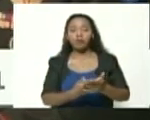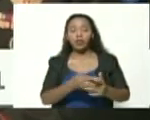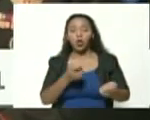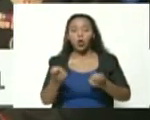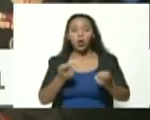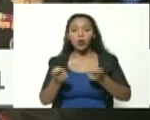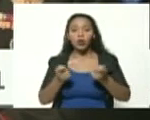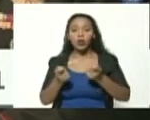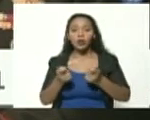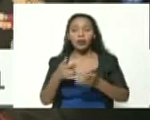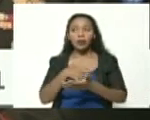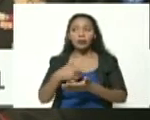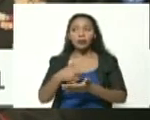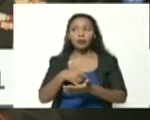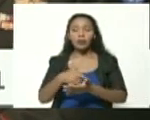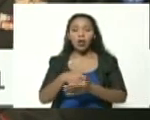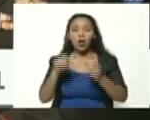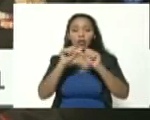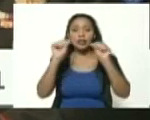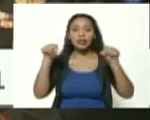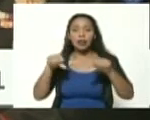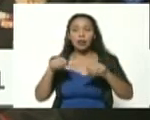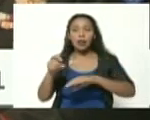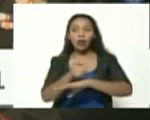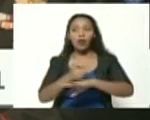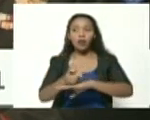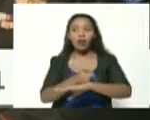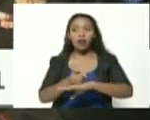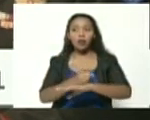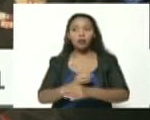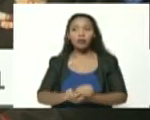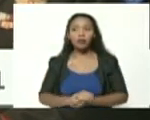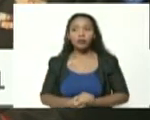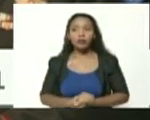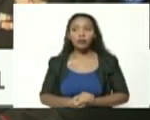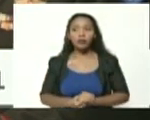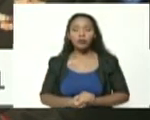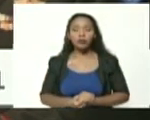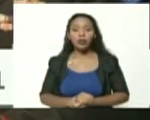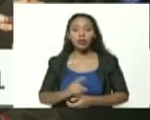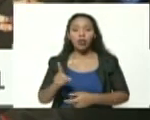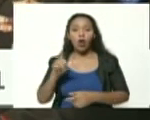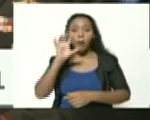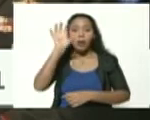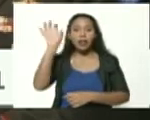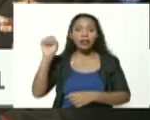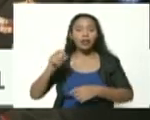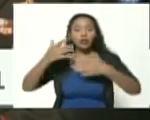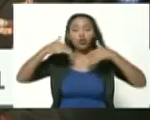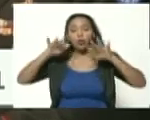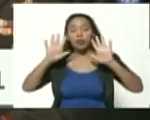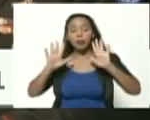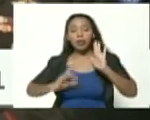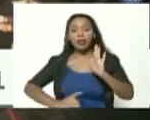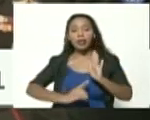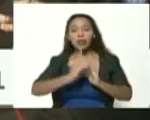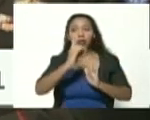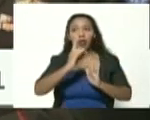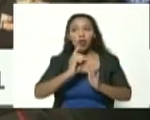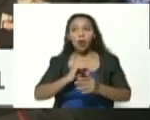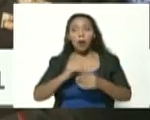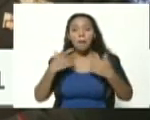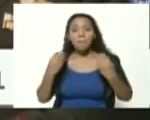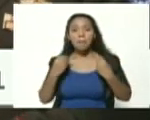grandes debilidades de los sistemas de salud con que cuentan algunos países supuestamente desarrollados